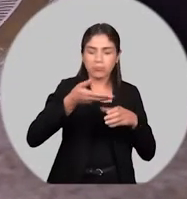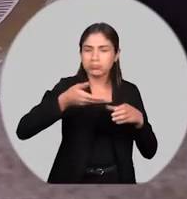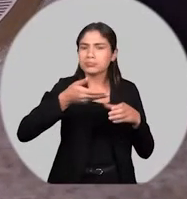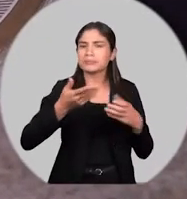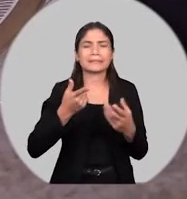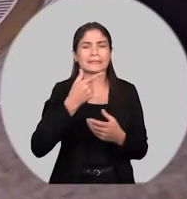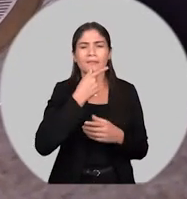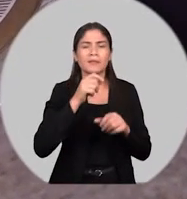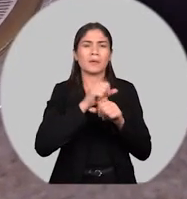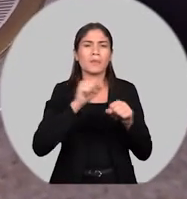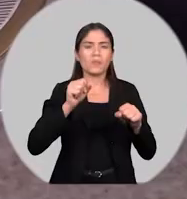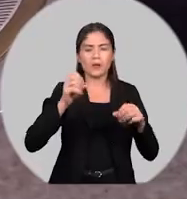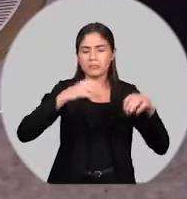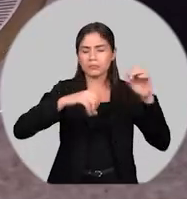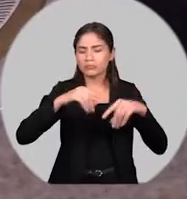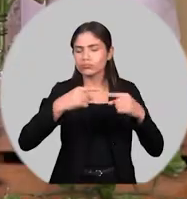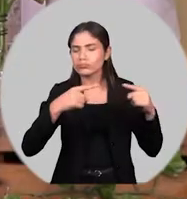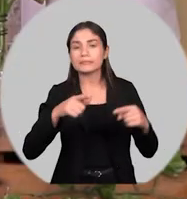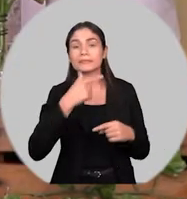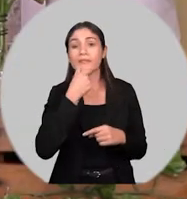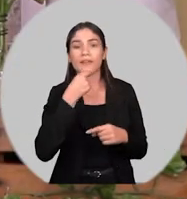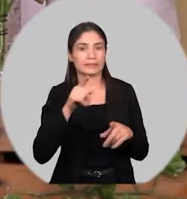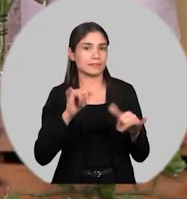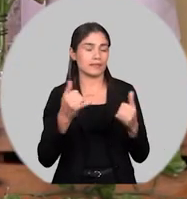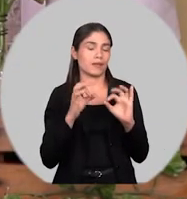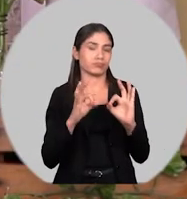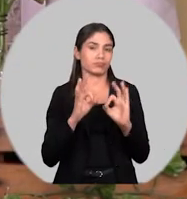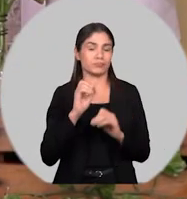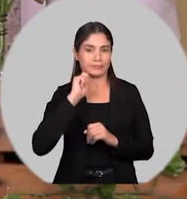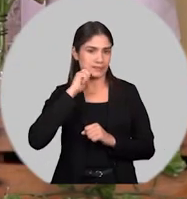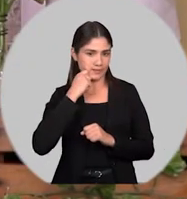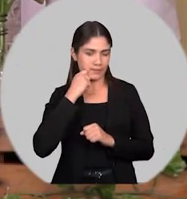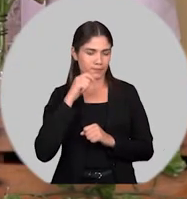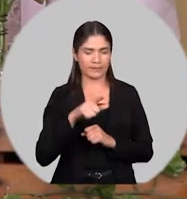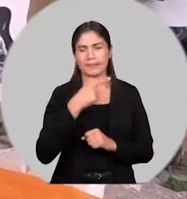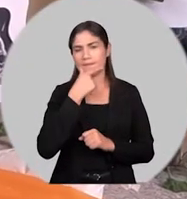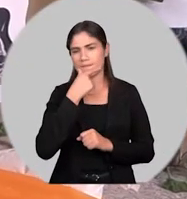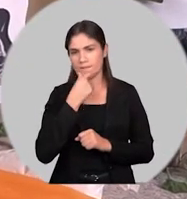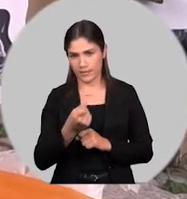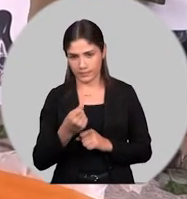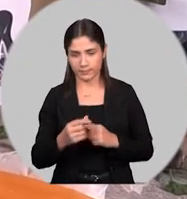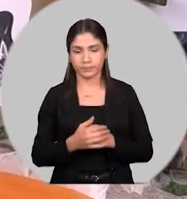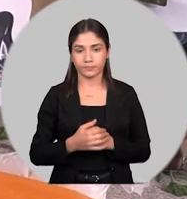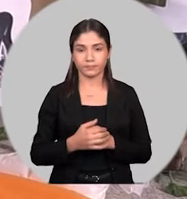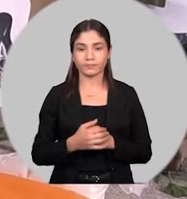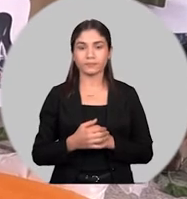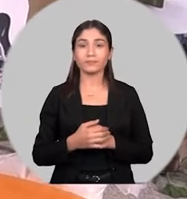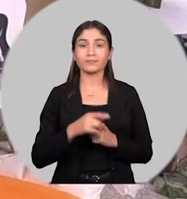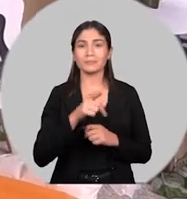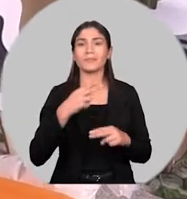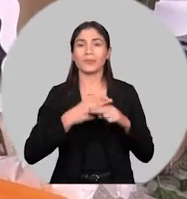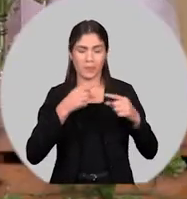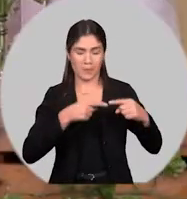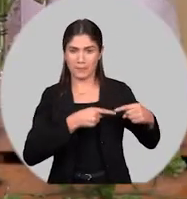súper improvisado. Uno puede poner la crema, tirar el bizcochuelo y que ya queda súper bien. A la cream cheese le pueden